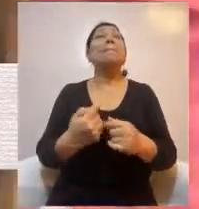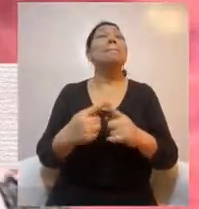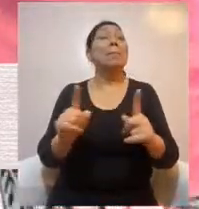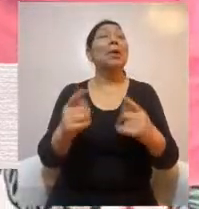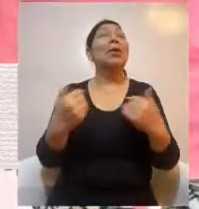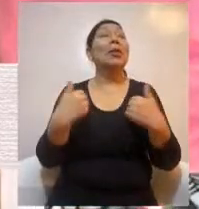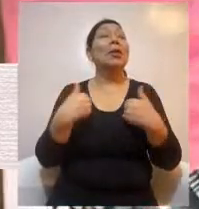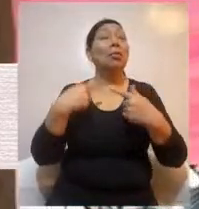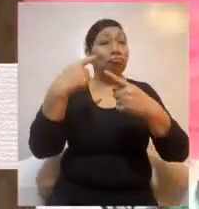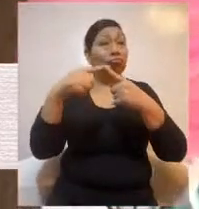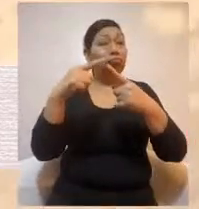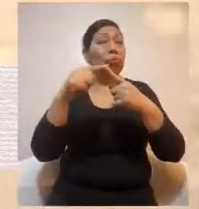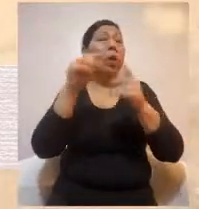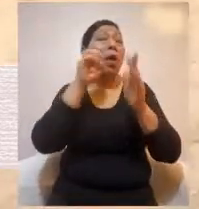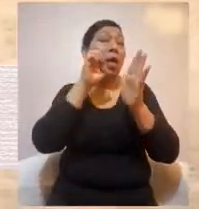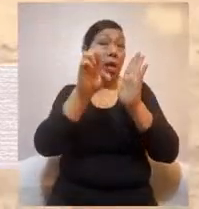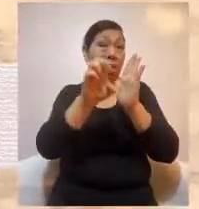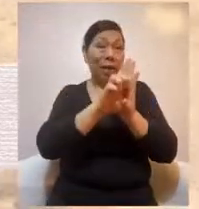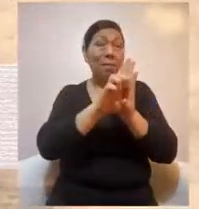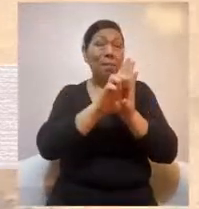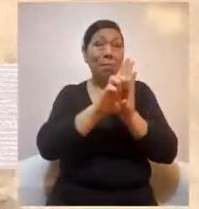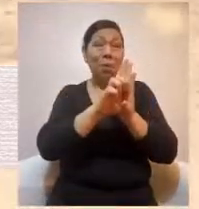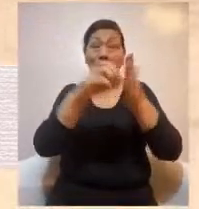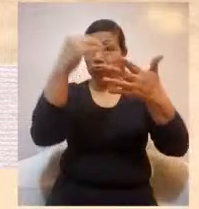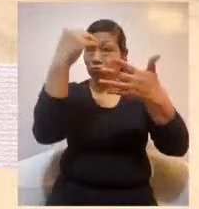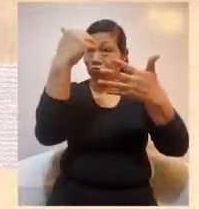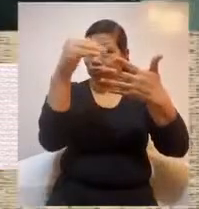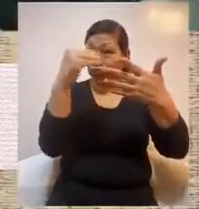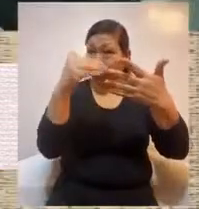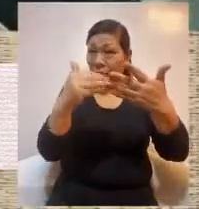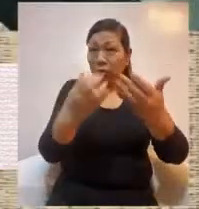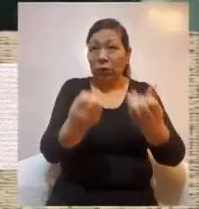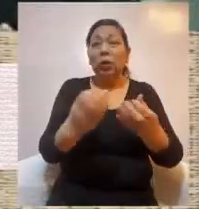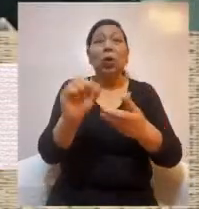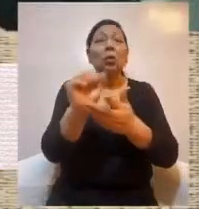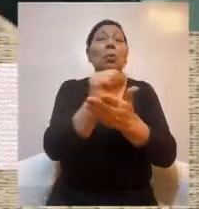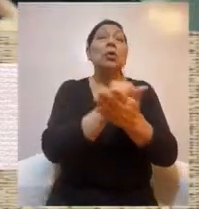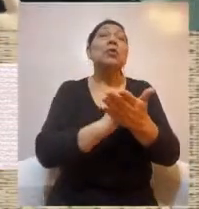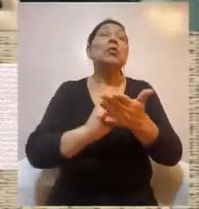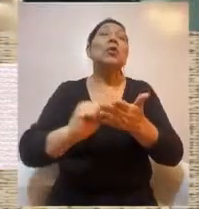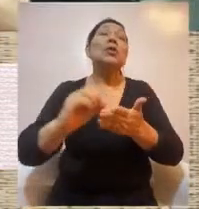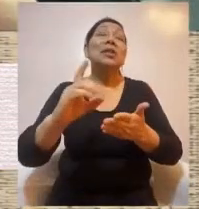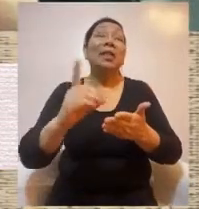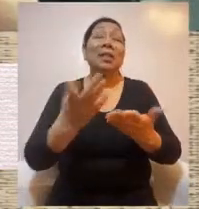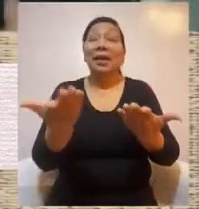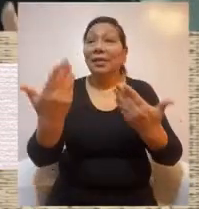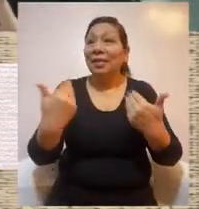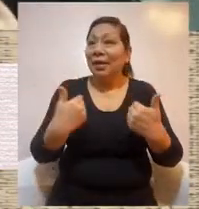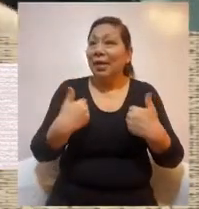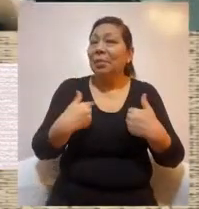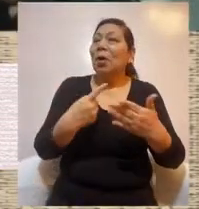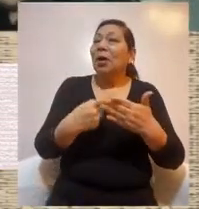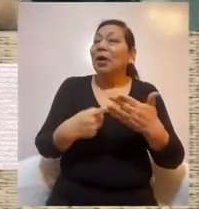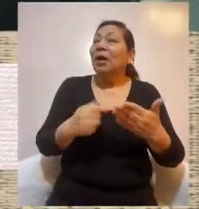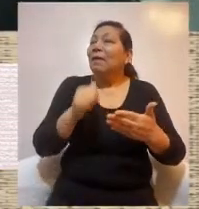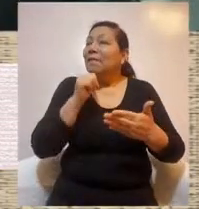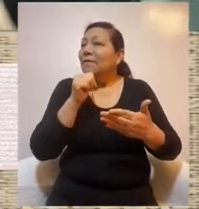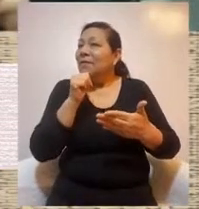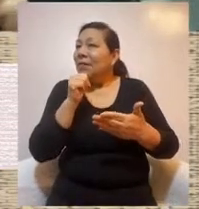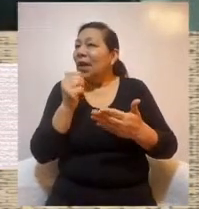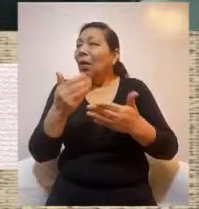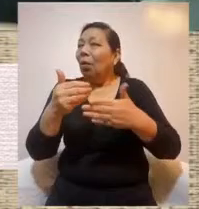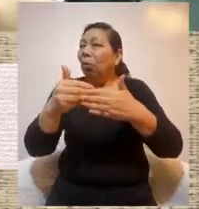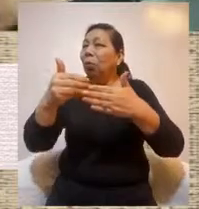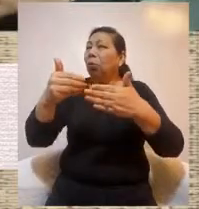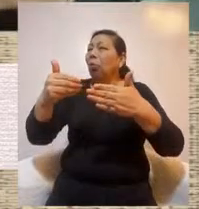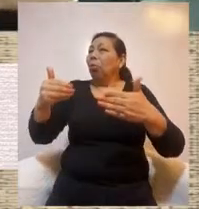Entonces, tenemos varios ejemplos de que a pesar de que hemos avanzado como sociedad, más bien lo que tenemos es todavía